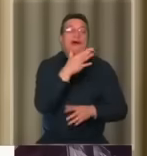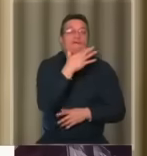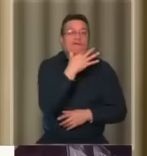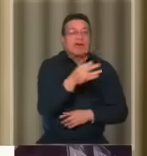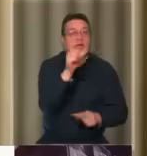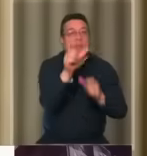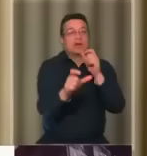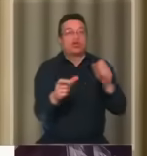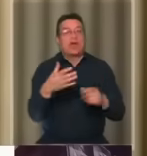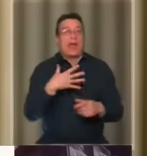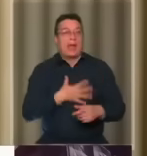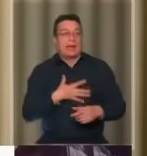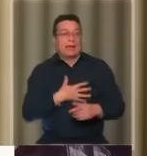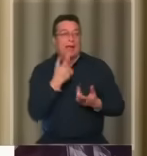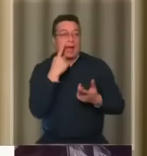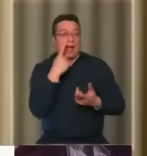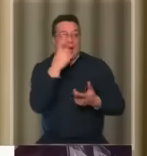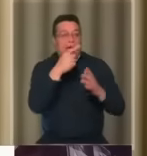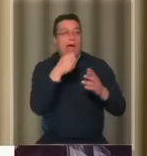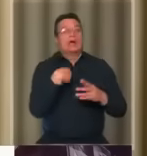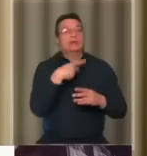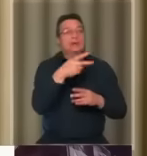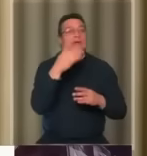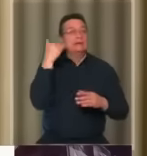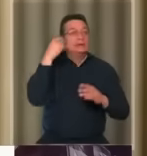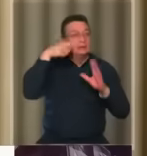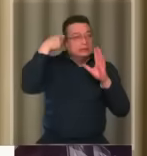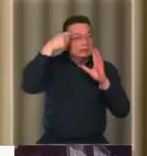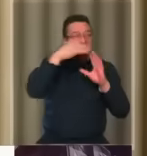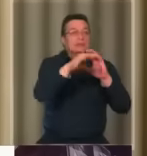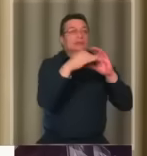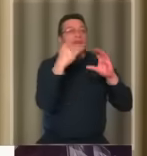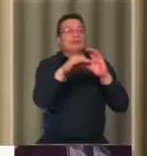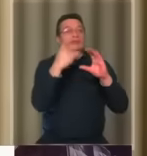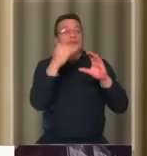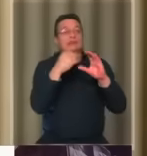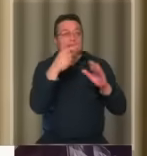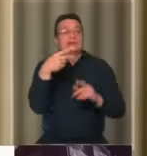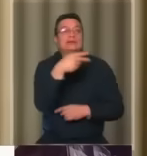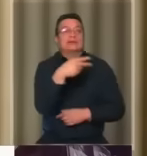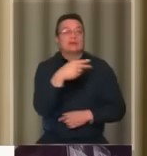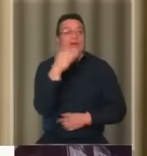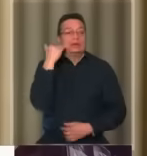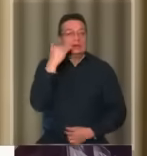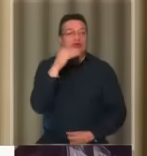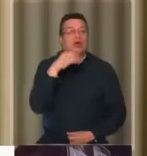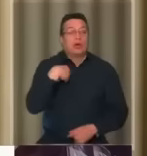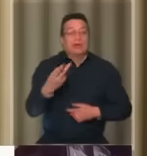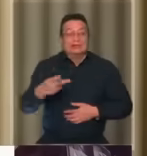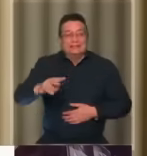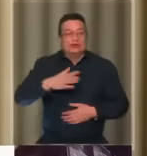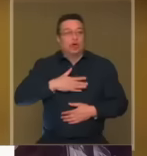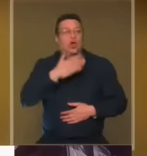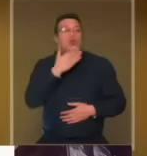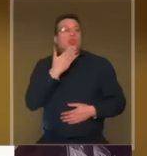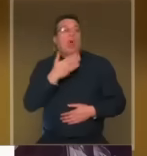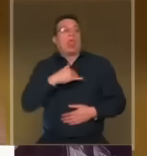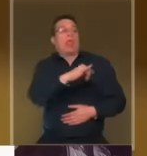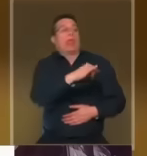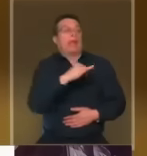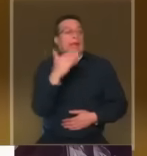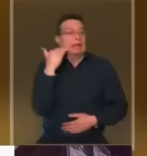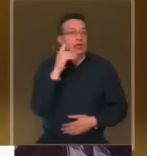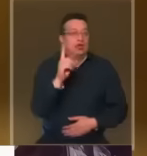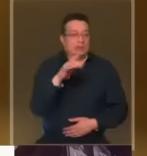justamente obtener, por ejemplo, imágenes sexualizadas de niños, niñas, adolescentes los contacten. Muchas veces se hacen pasar por otro niño, niño, adolescente. Según